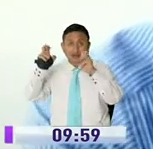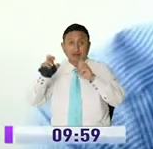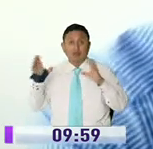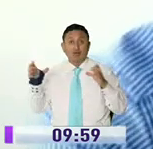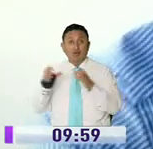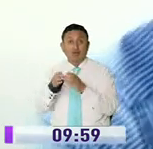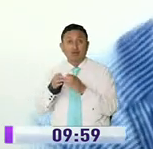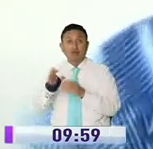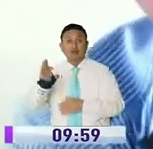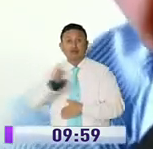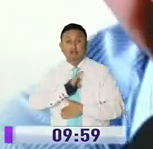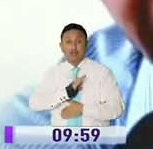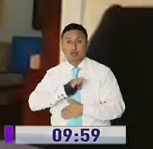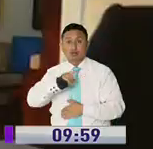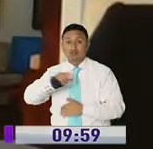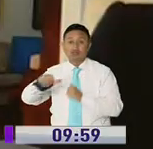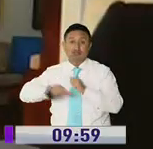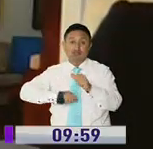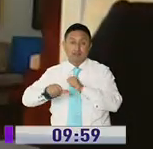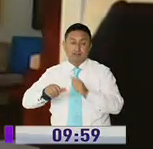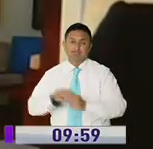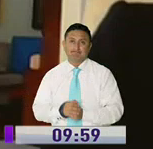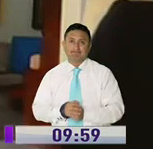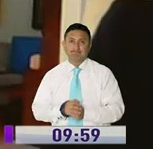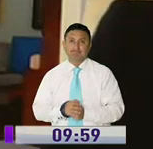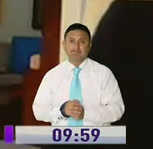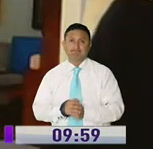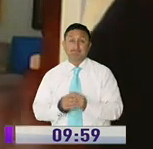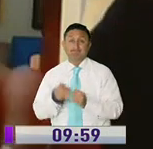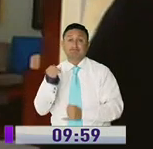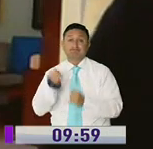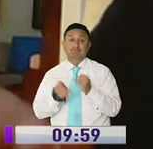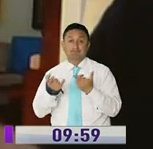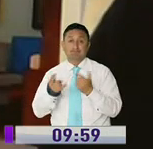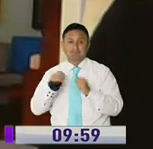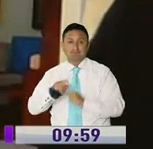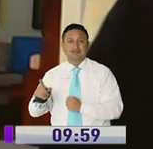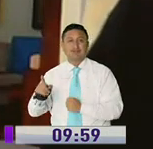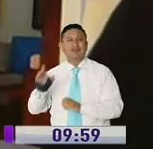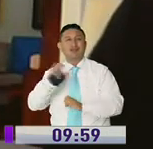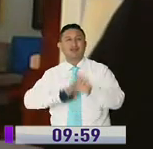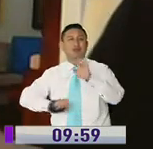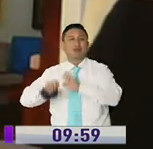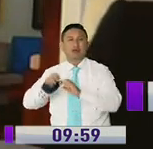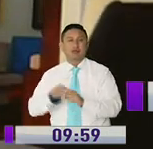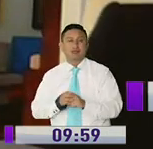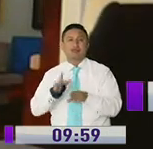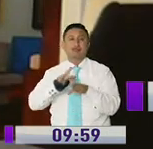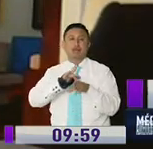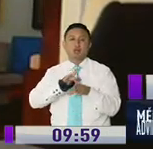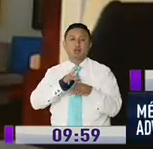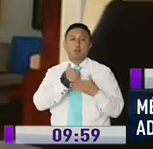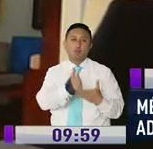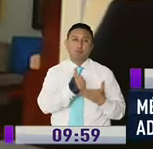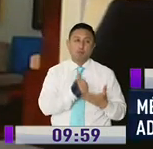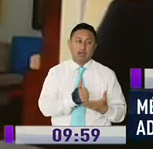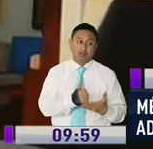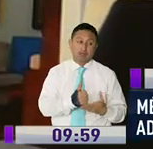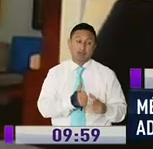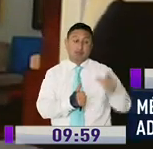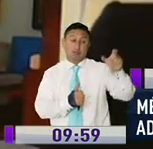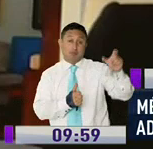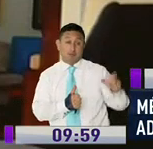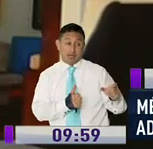comités de expertos para asesoría. Y finalmente debe de ser sopesado el riesgo y el beneficio. Si el paciente